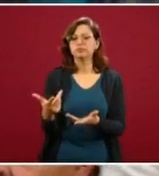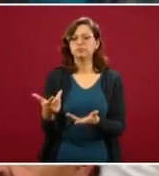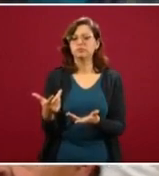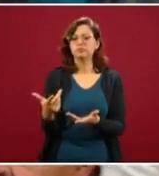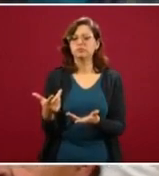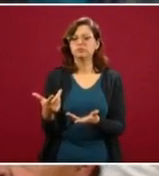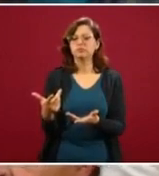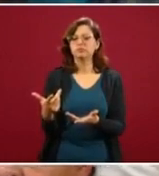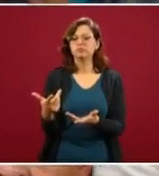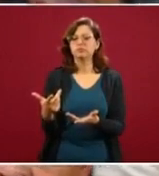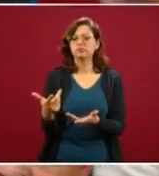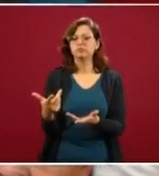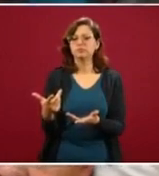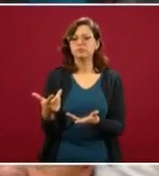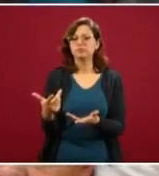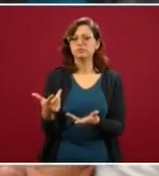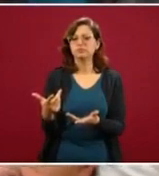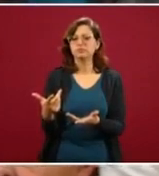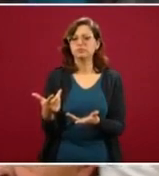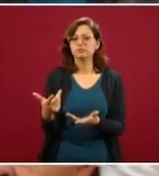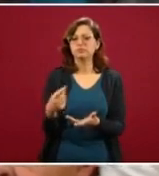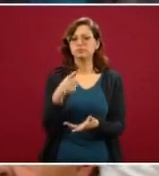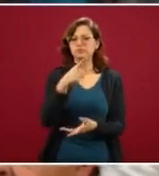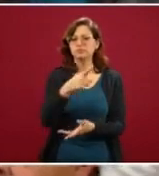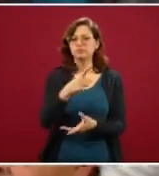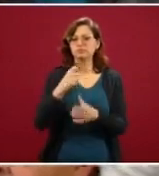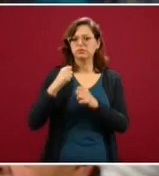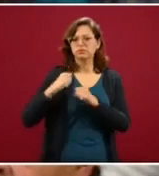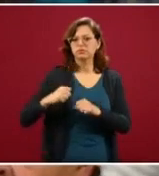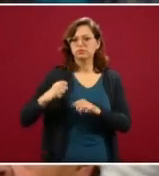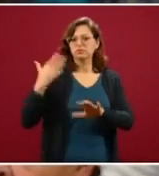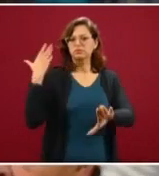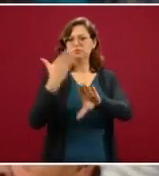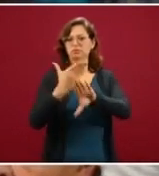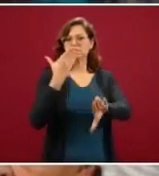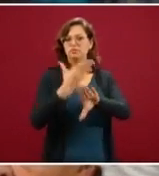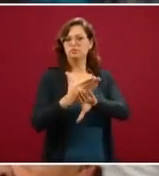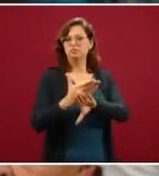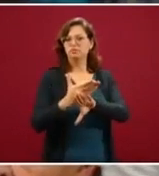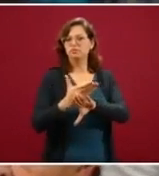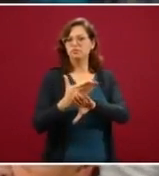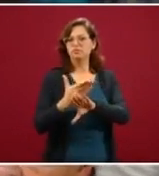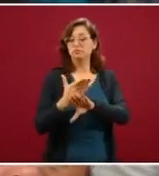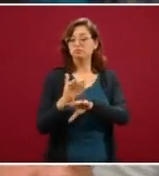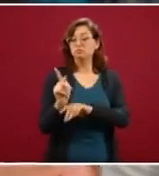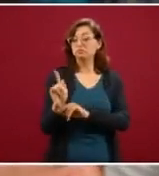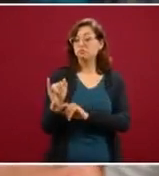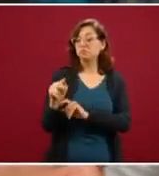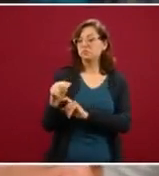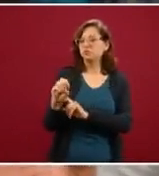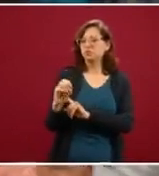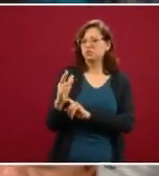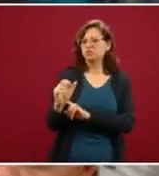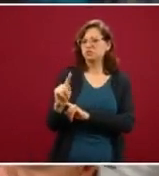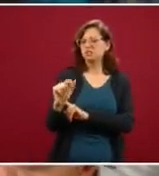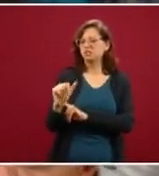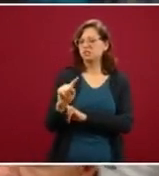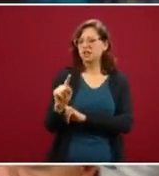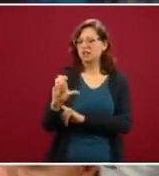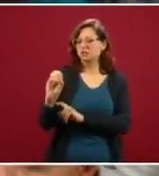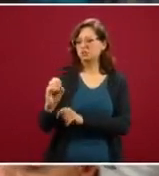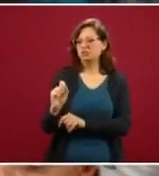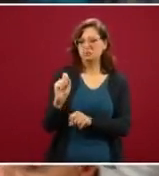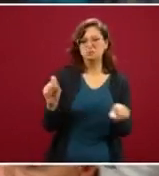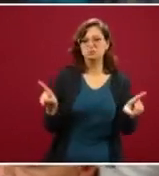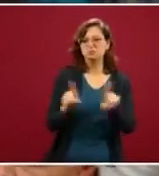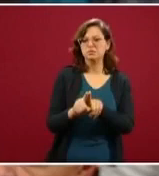que hubiera usted llegado al poder. Un pinochetazo, pues. En este sentido, ¿no tendría usted